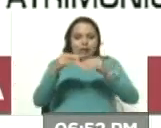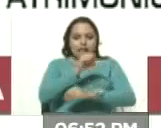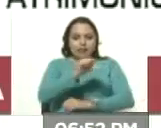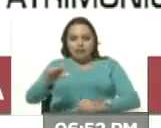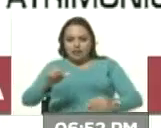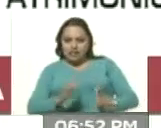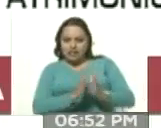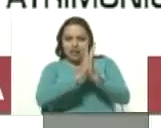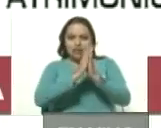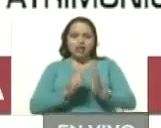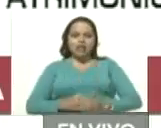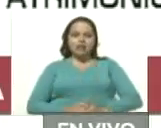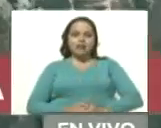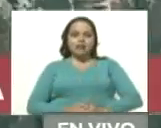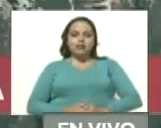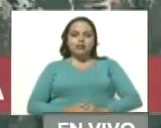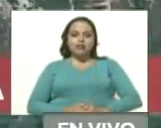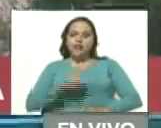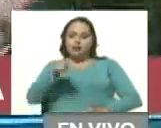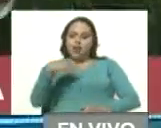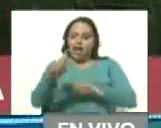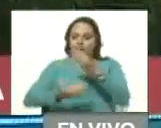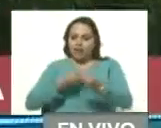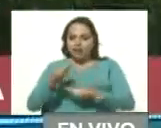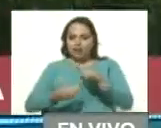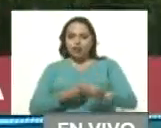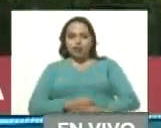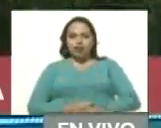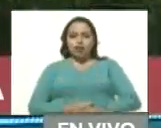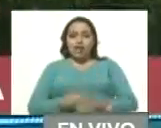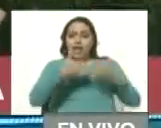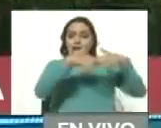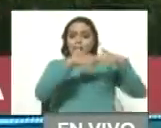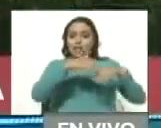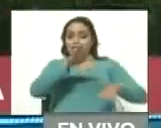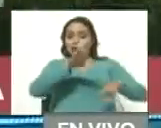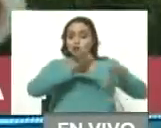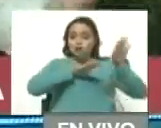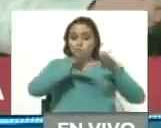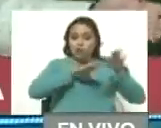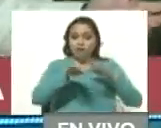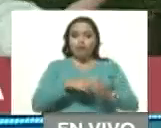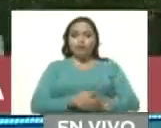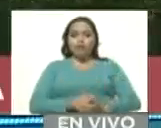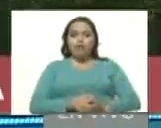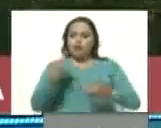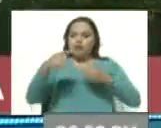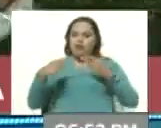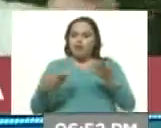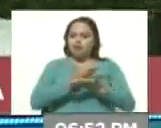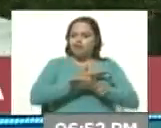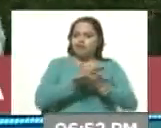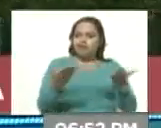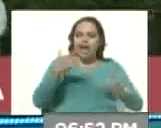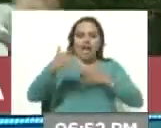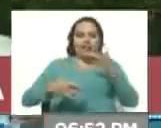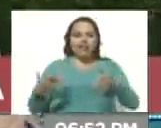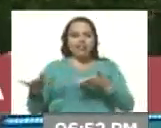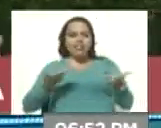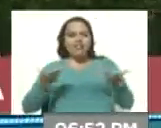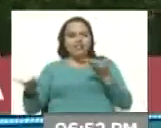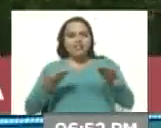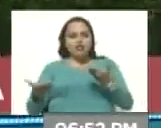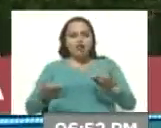semana santa igualmente vamos a está ofreciendo también de las empresas de turismo de la gobernación distinta oferta de servicios